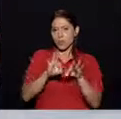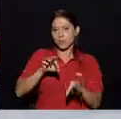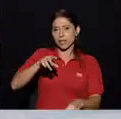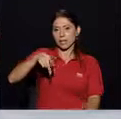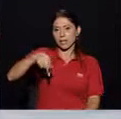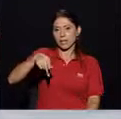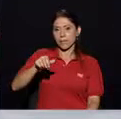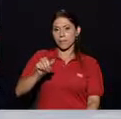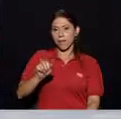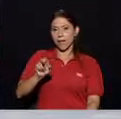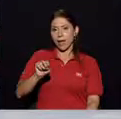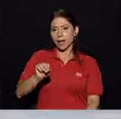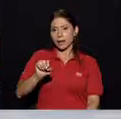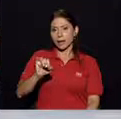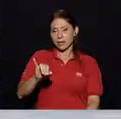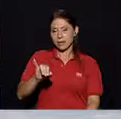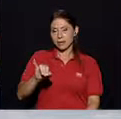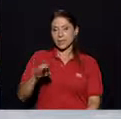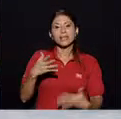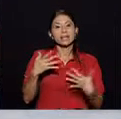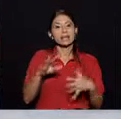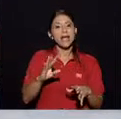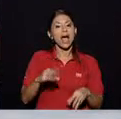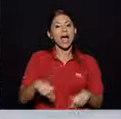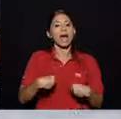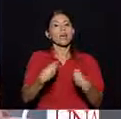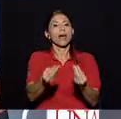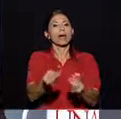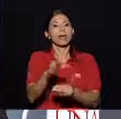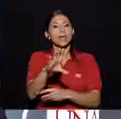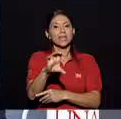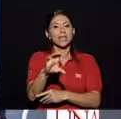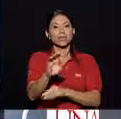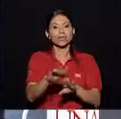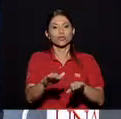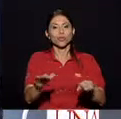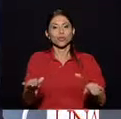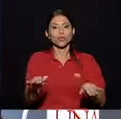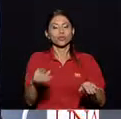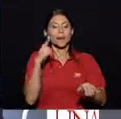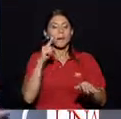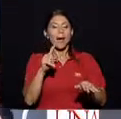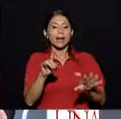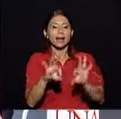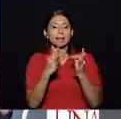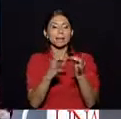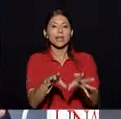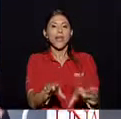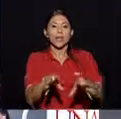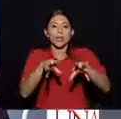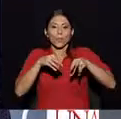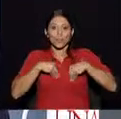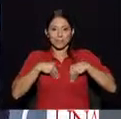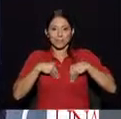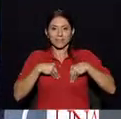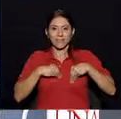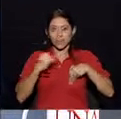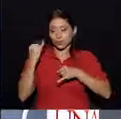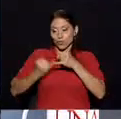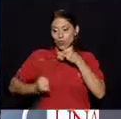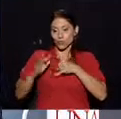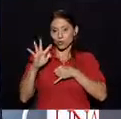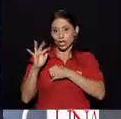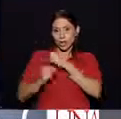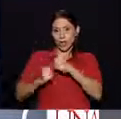porque no se trata de que, es decir, hay que presentar las denuncias, no hay vuelta de hoja al respecto, pero es que no se trata de eso,